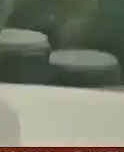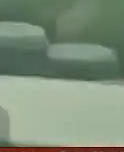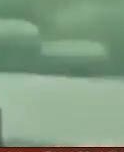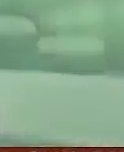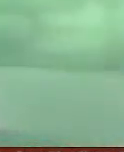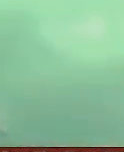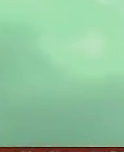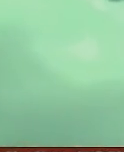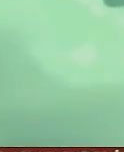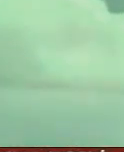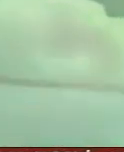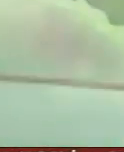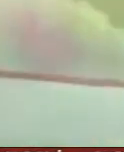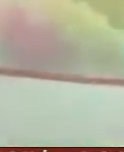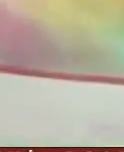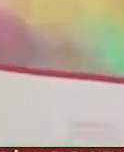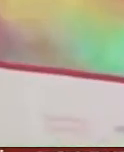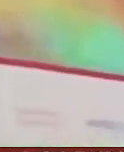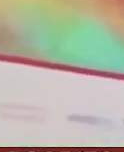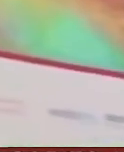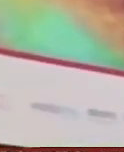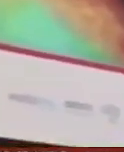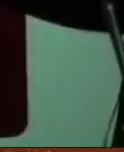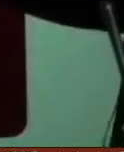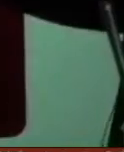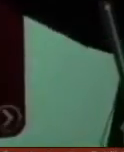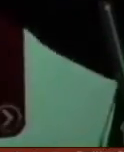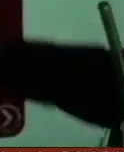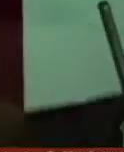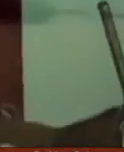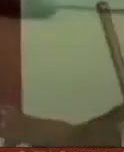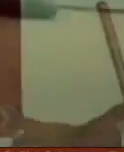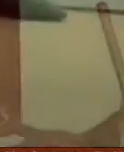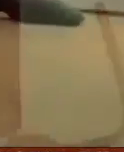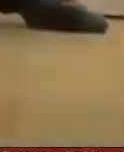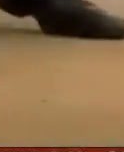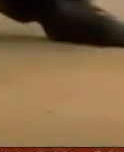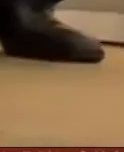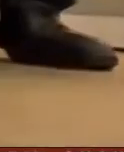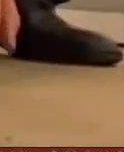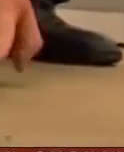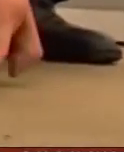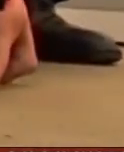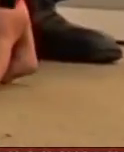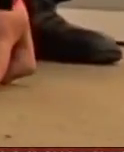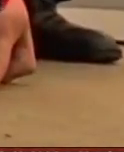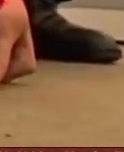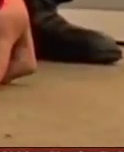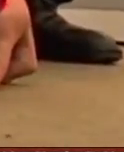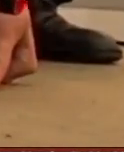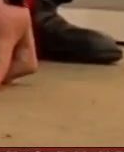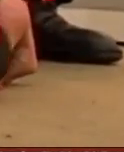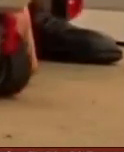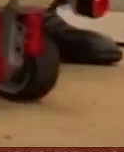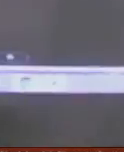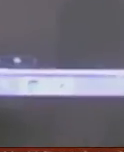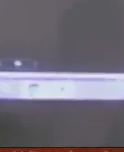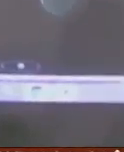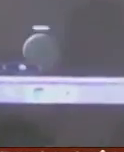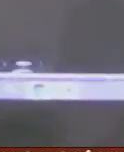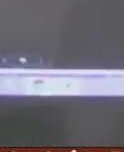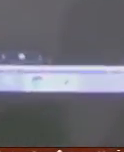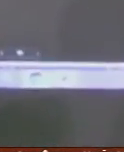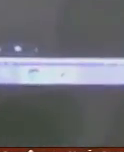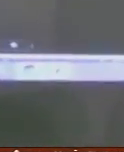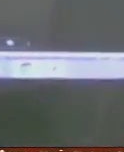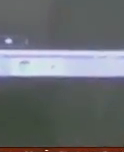nuevas tendencias. Y bueno, pues ahora sí que en nuestro país, ¿por qué es tan importante la apuesta educativa? Porque la